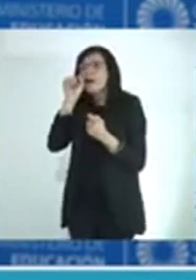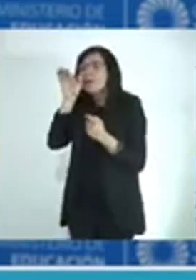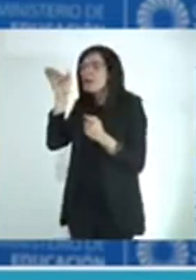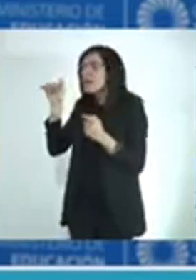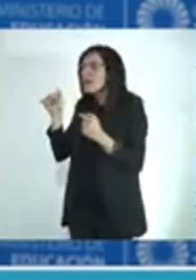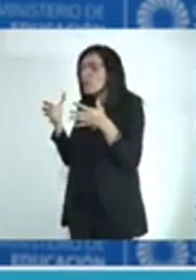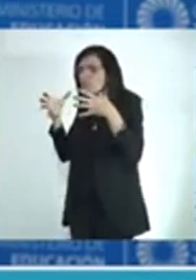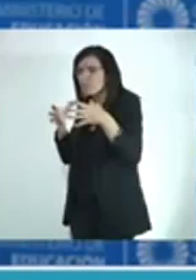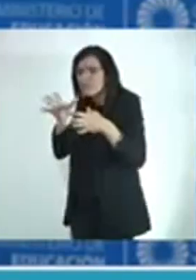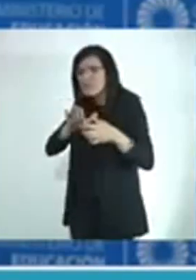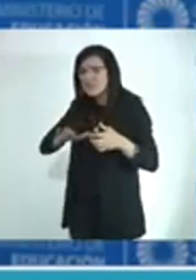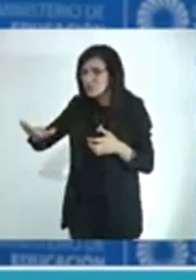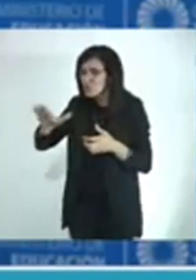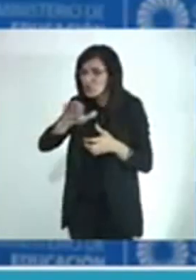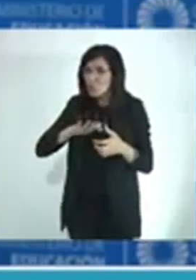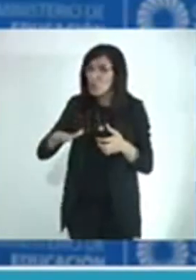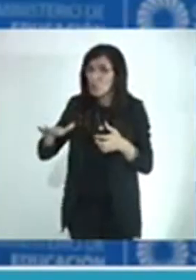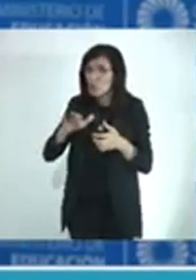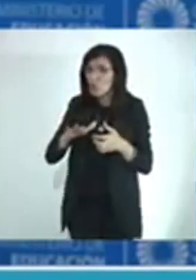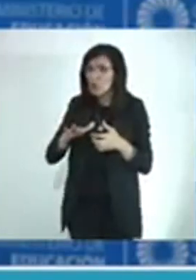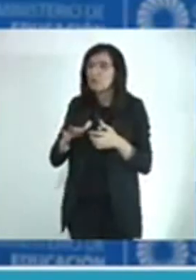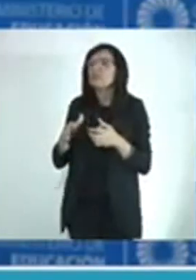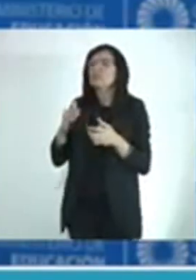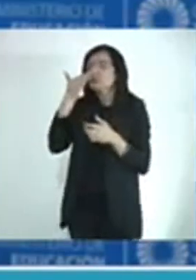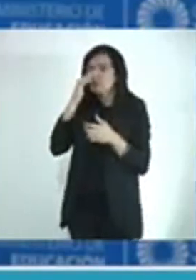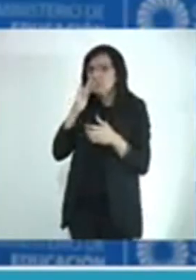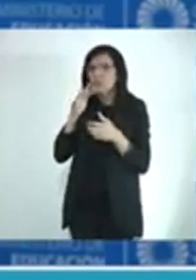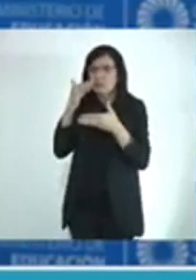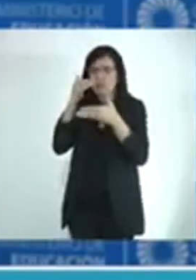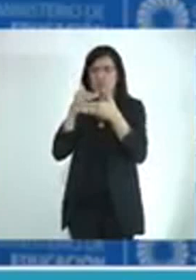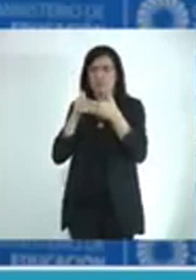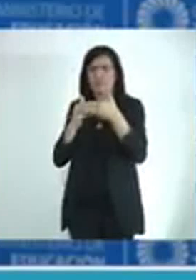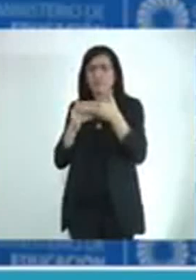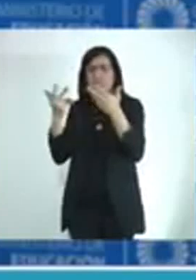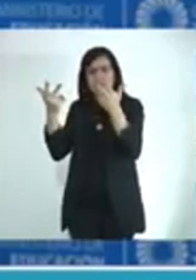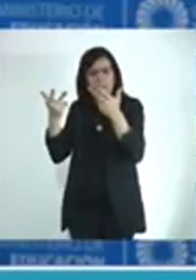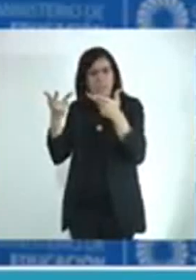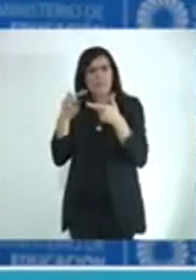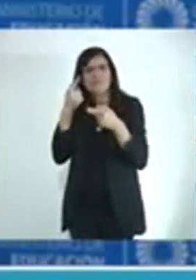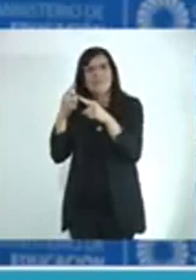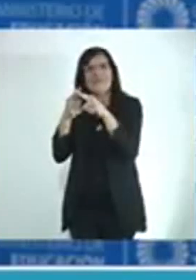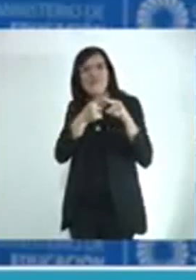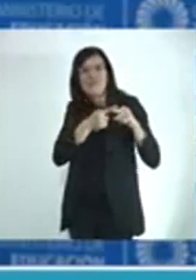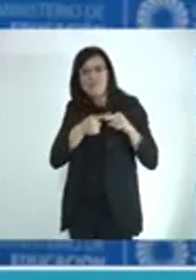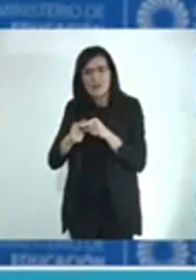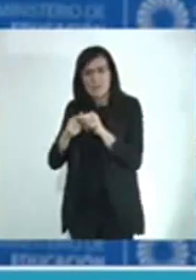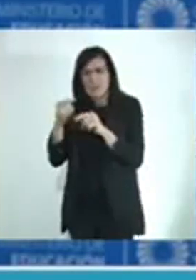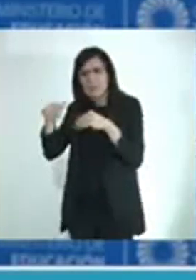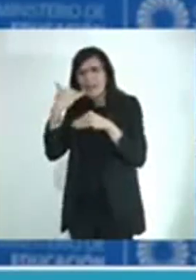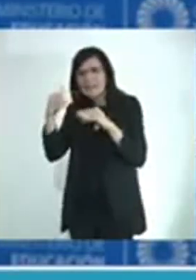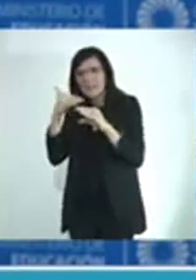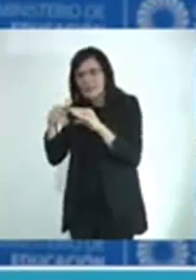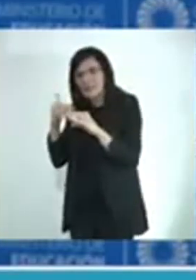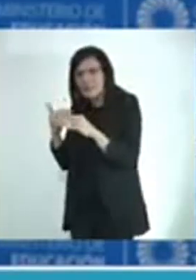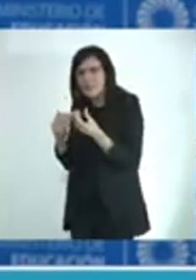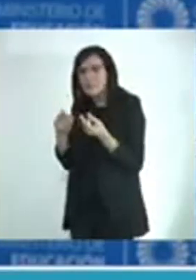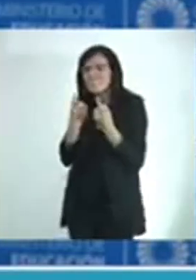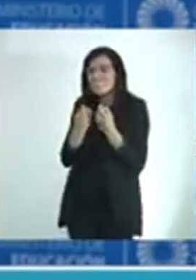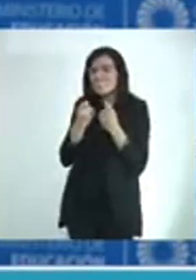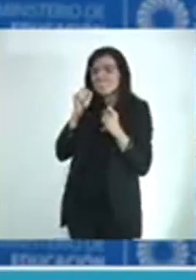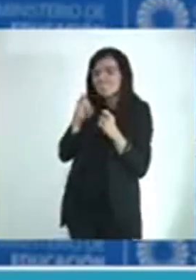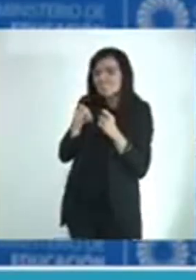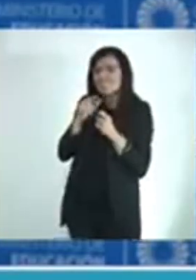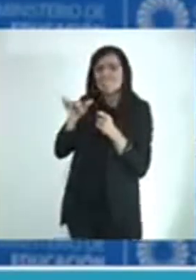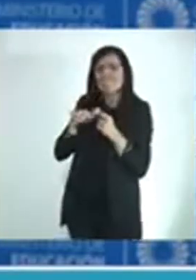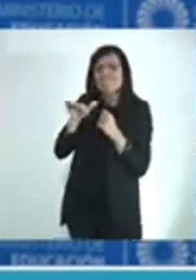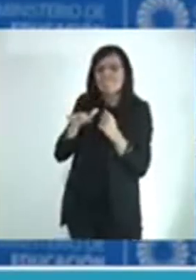direcciones. A partir de este diagnóstico, lo que buscamos es entender cuál es la problemática principal que está surgiendo, que por ahí puede ser